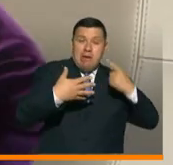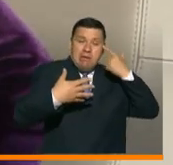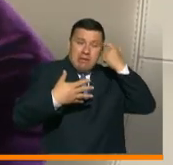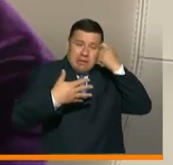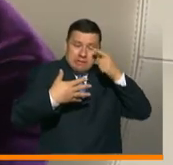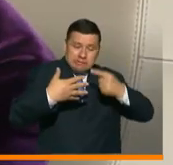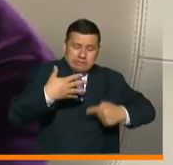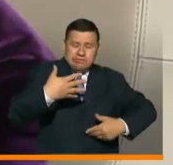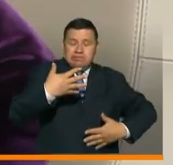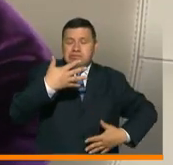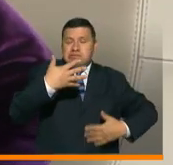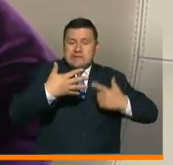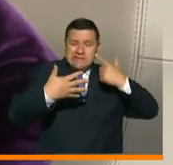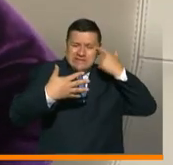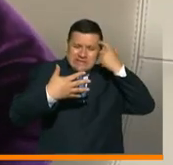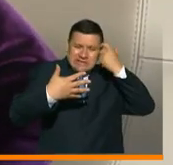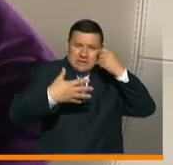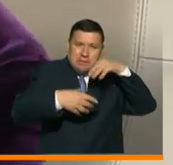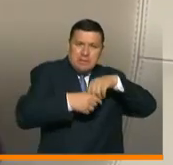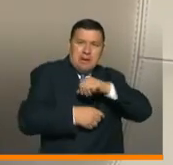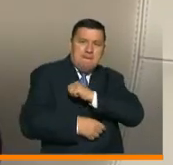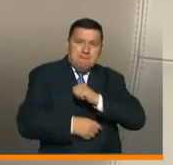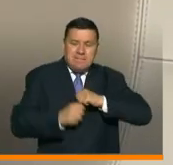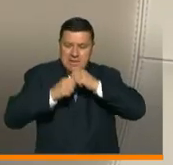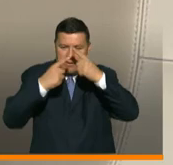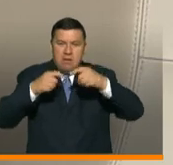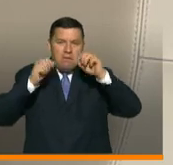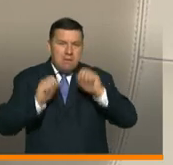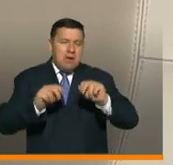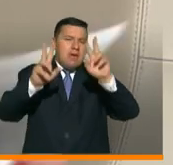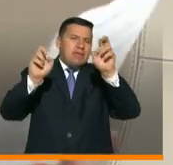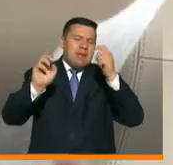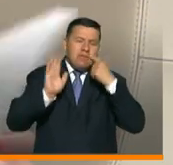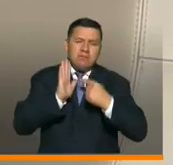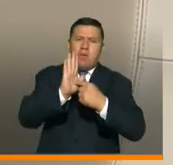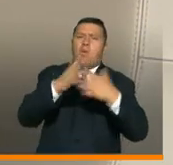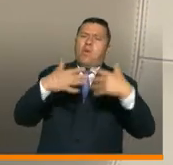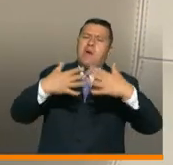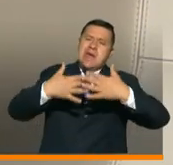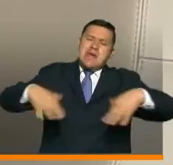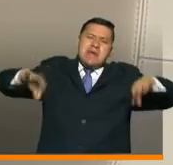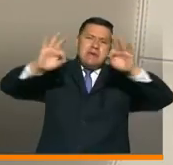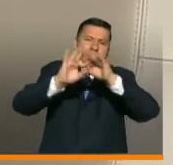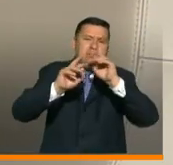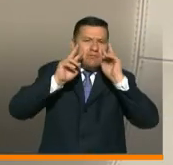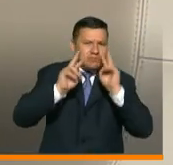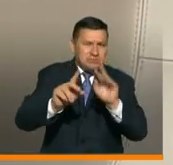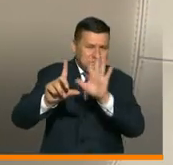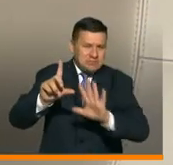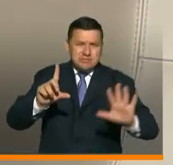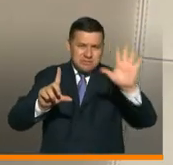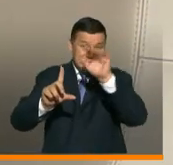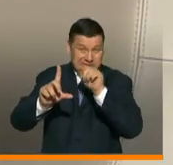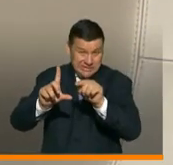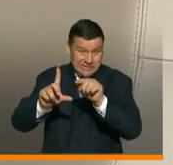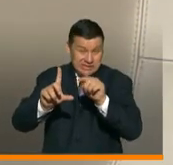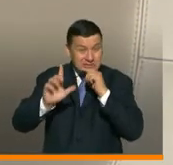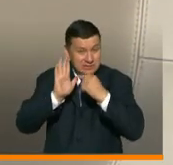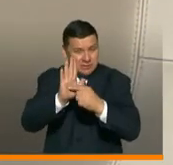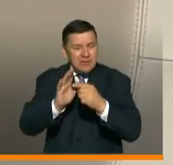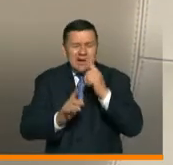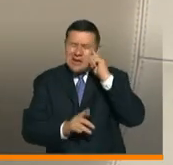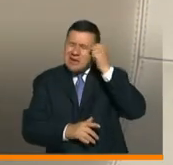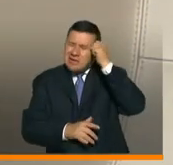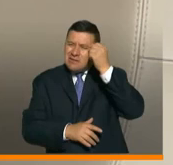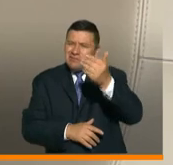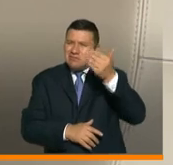las instituciones de educación superior públicas y privadas, pudimos abordar temas que considero importantes, los vimos en el video, pero recordar